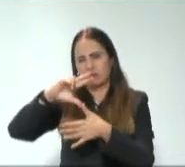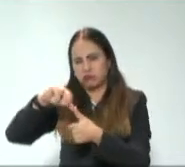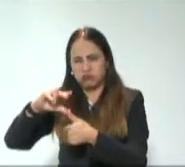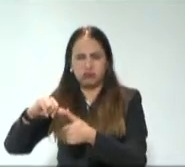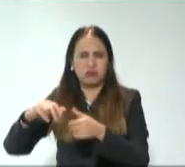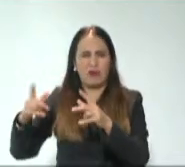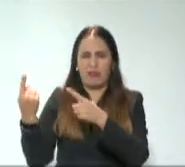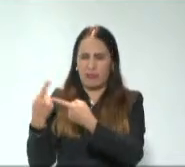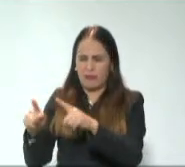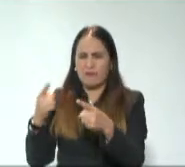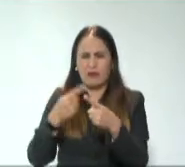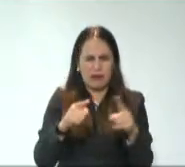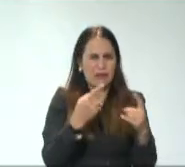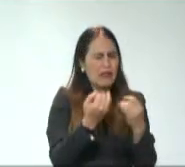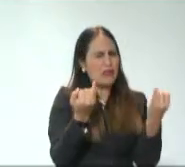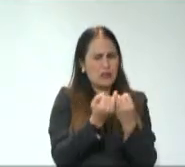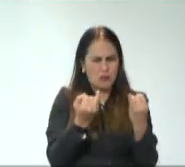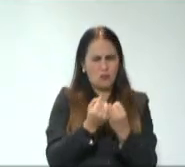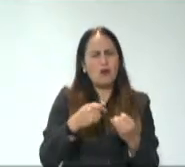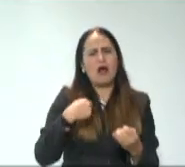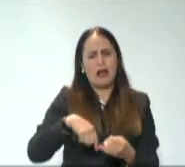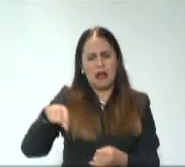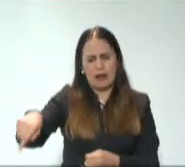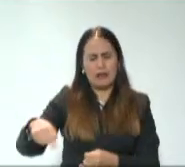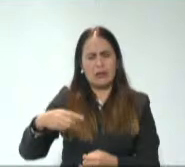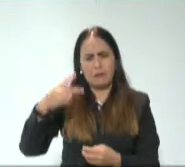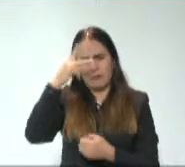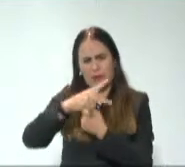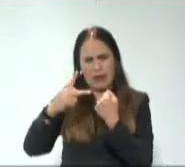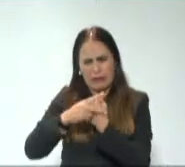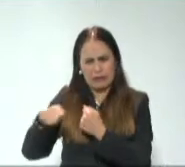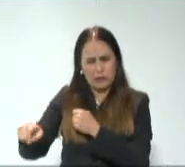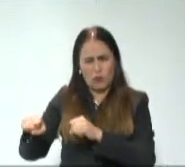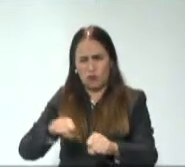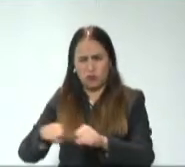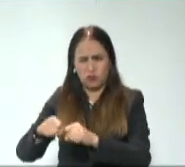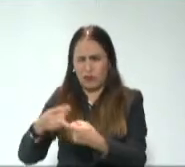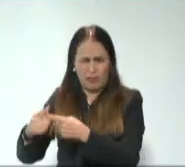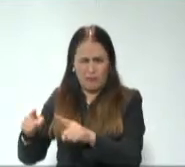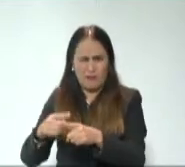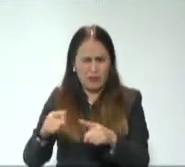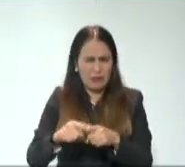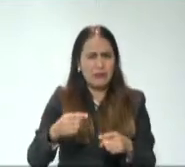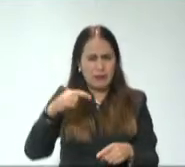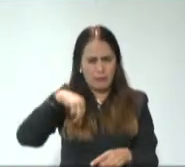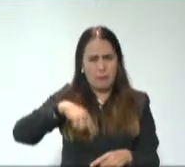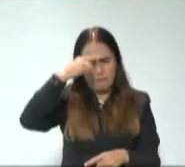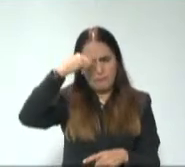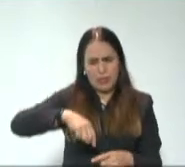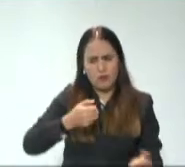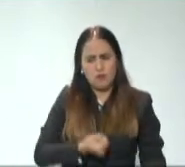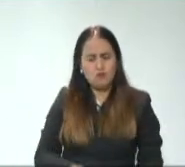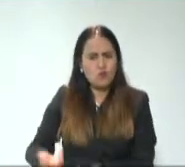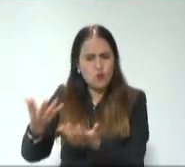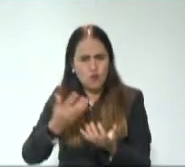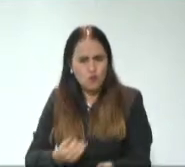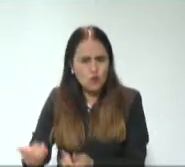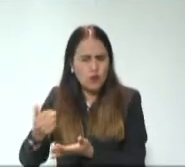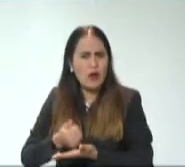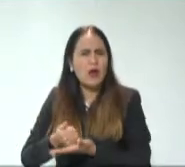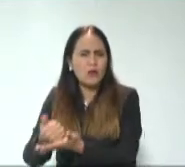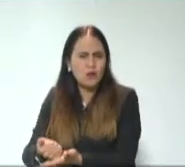también México otorga ayuda humanitaria a esos países algunos sectores nos han cuestionado de por qué lo hacemos si